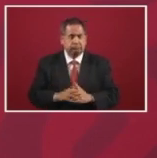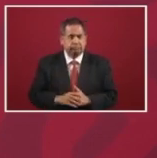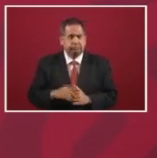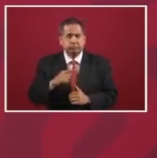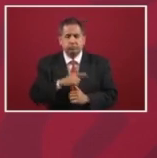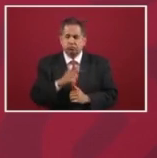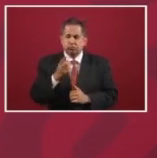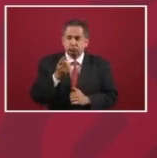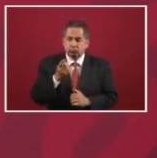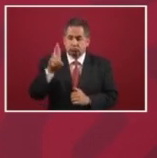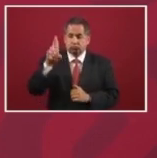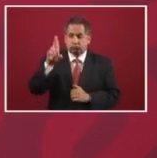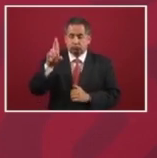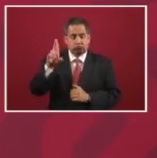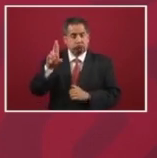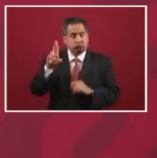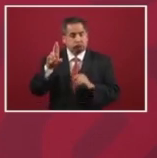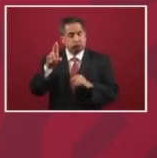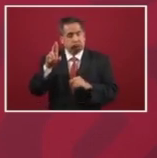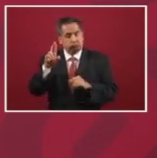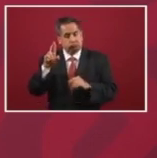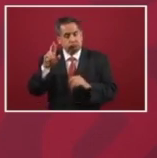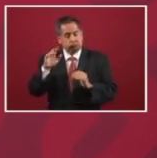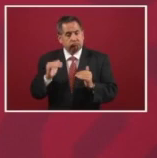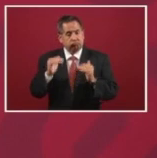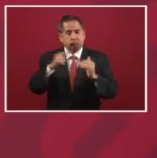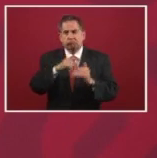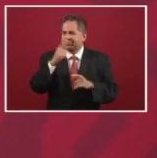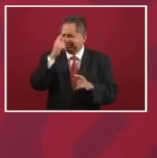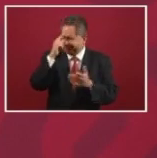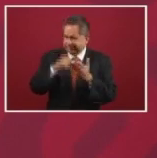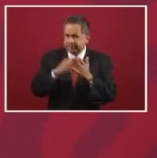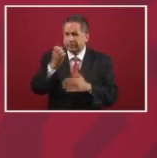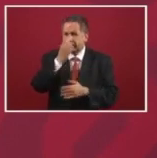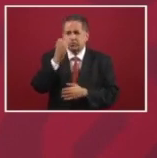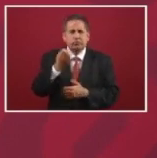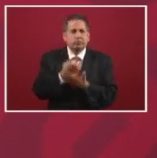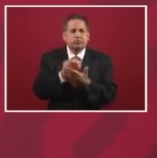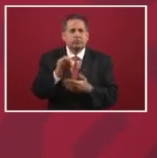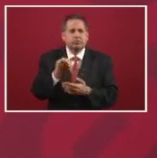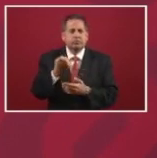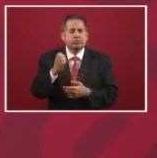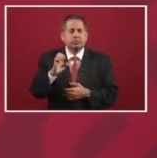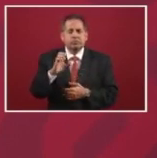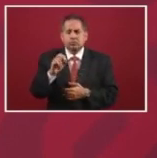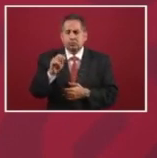con doctorado, creo que en la Escuela de Economía de la UNAM,